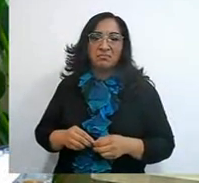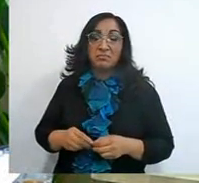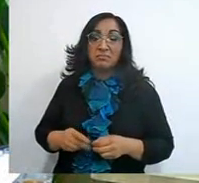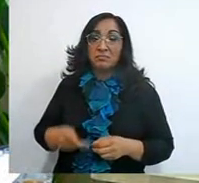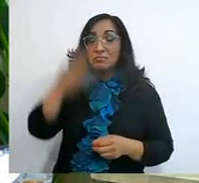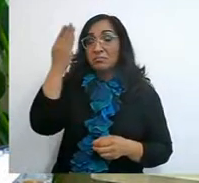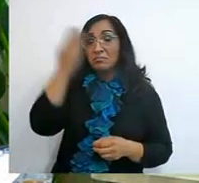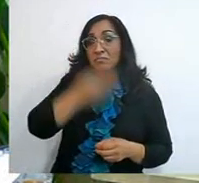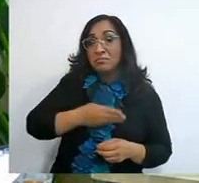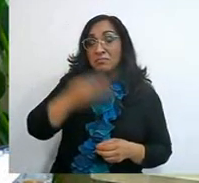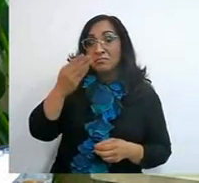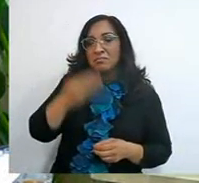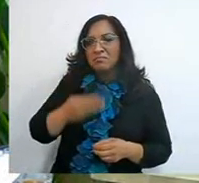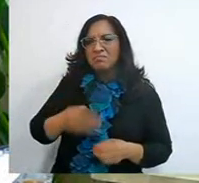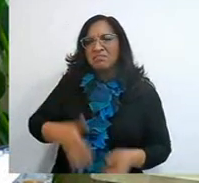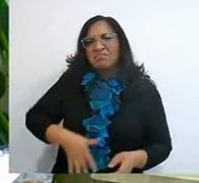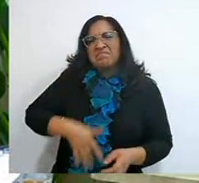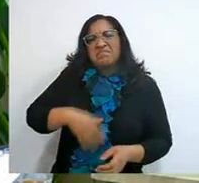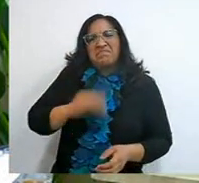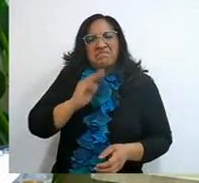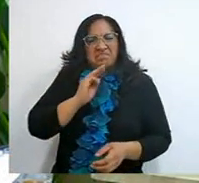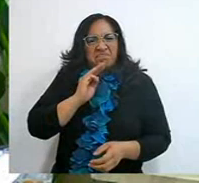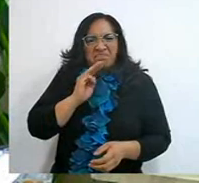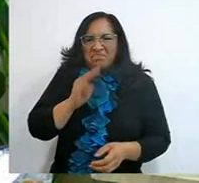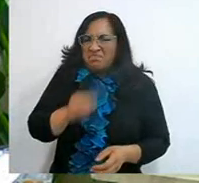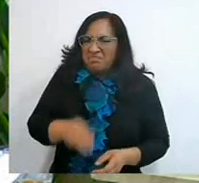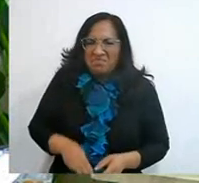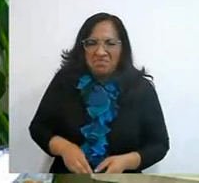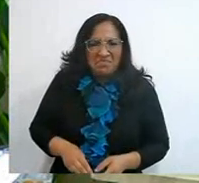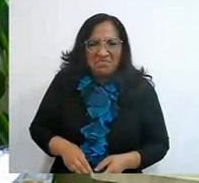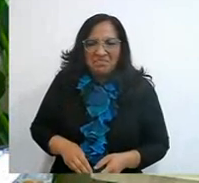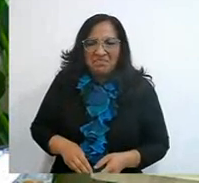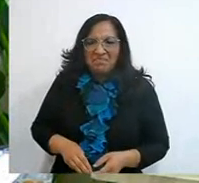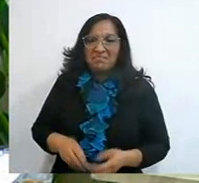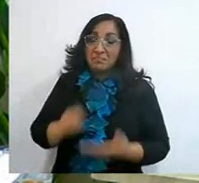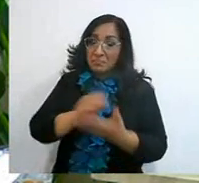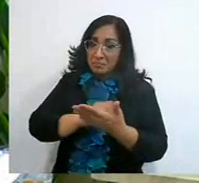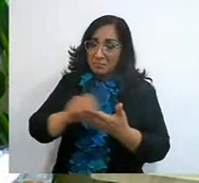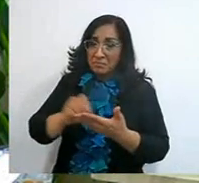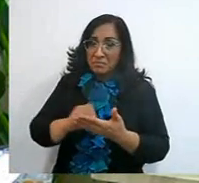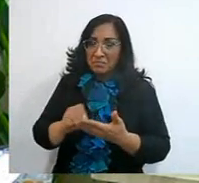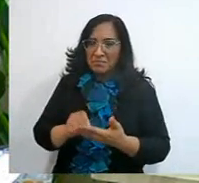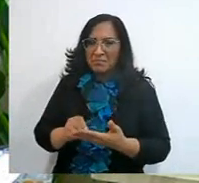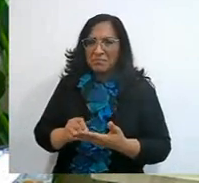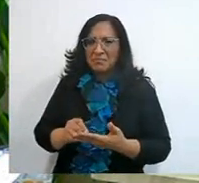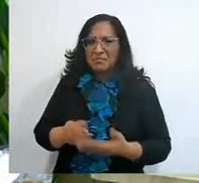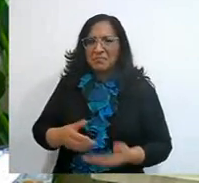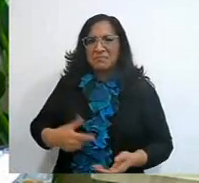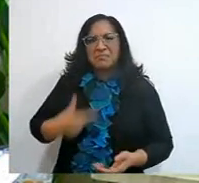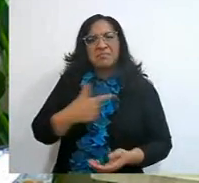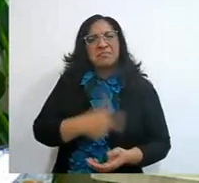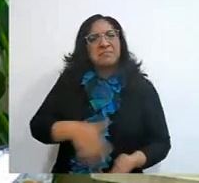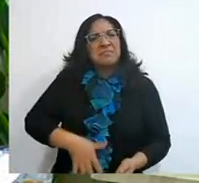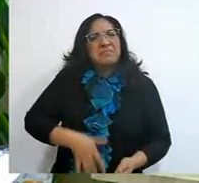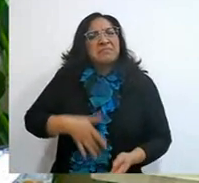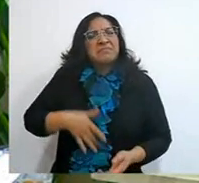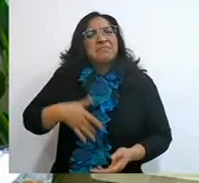La palabra me tiene que incomodar. La palabra me tiene que mover de donde estoy.